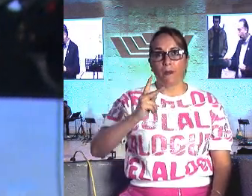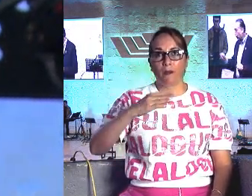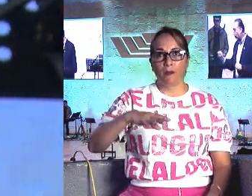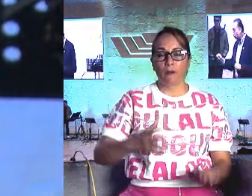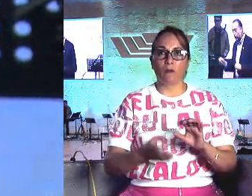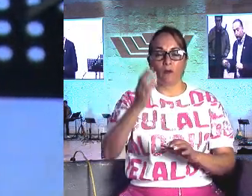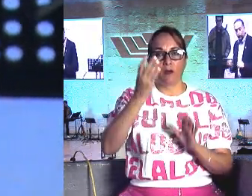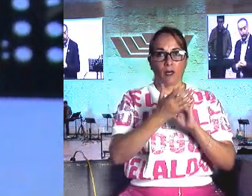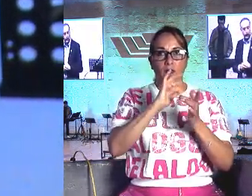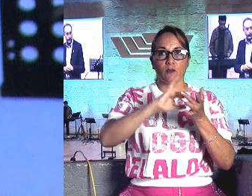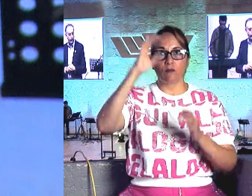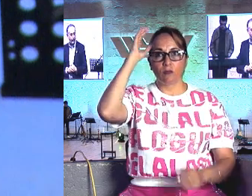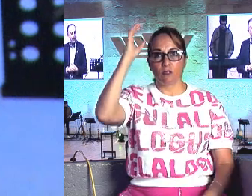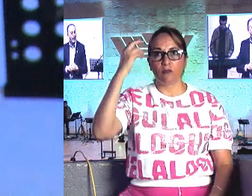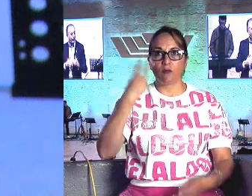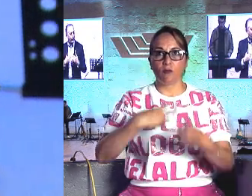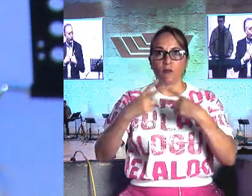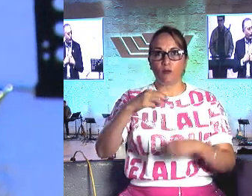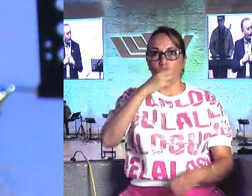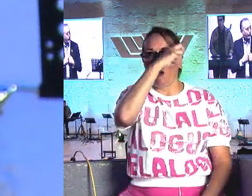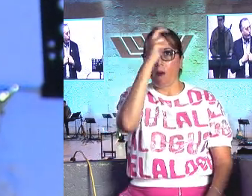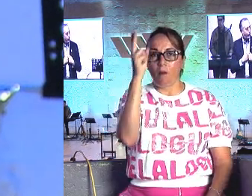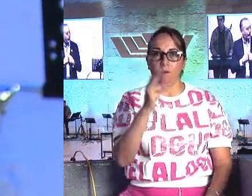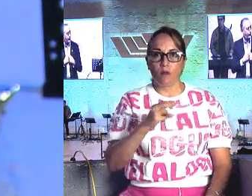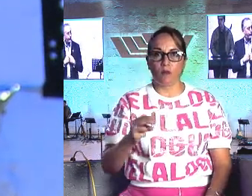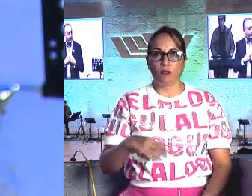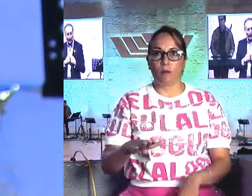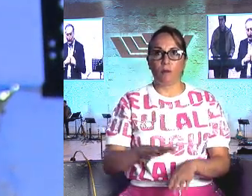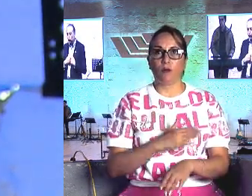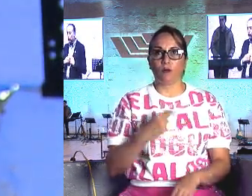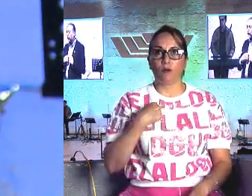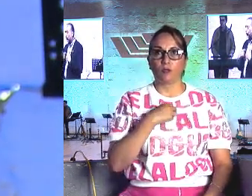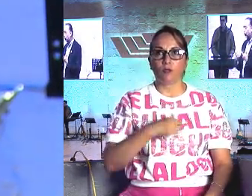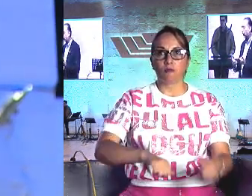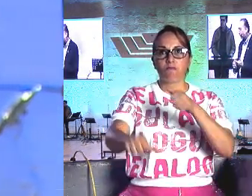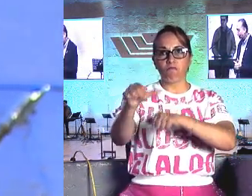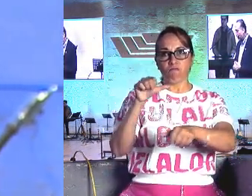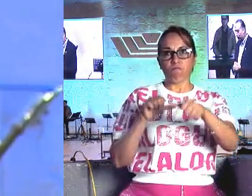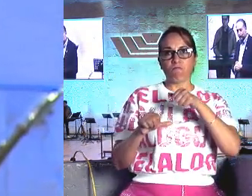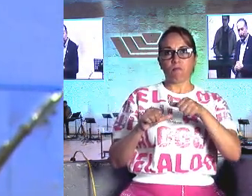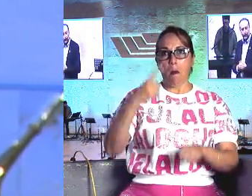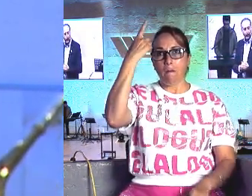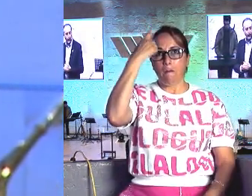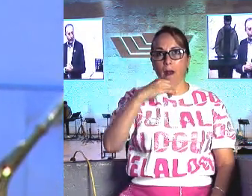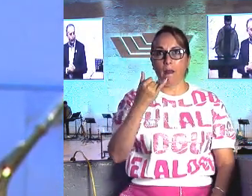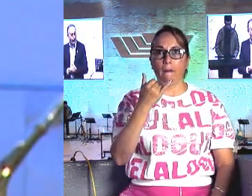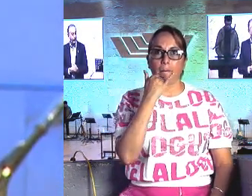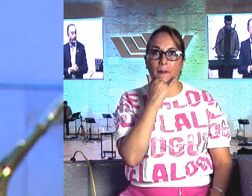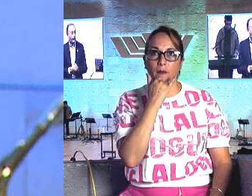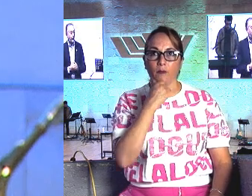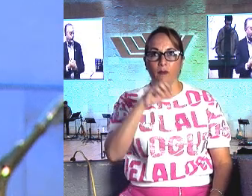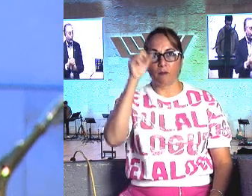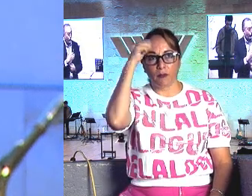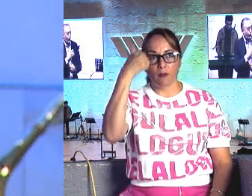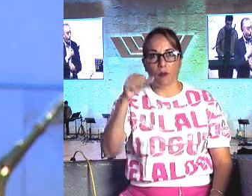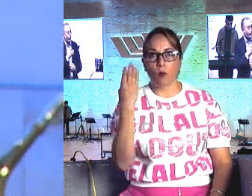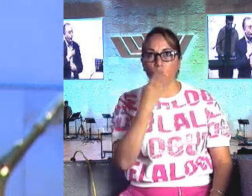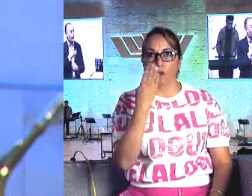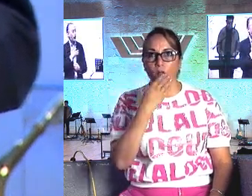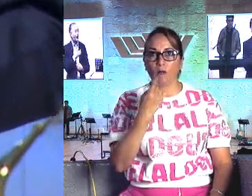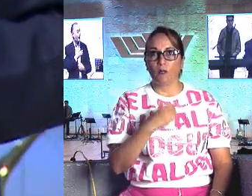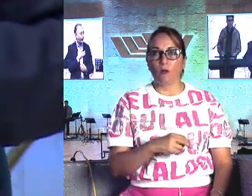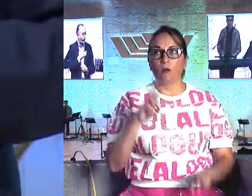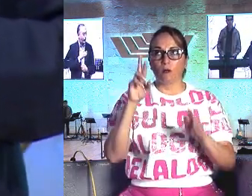por nosotros y decidió entregar su vida para darnos perdón de pecados. Y dice la Biblia que cuando nosotros